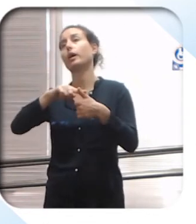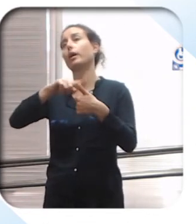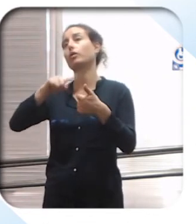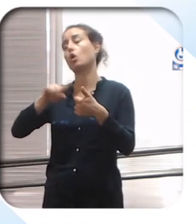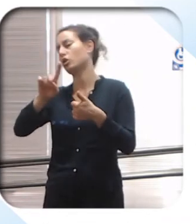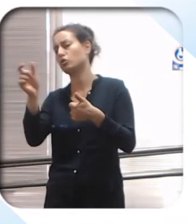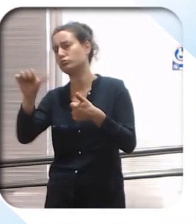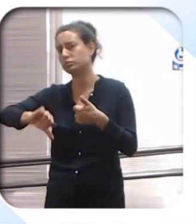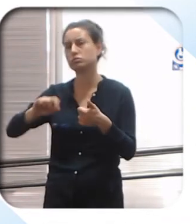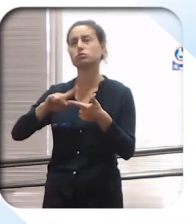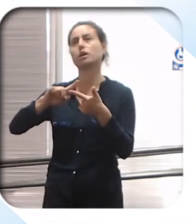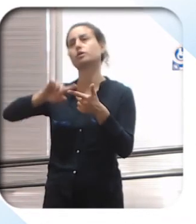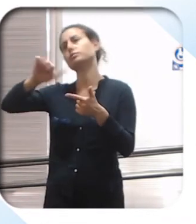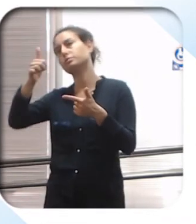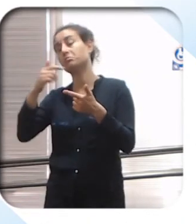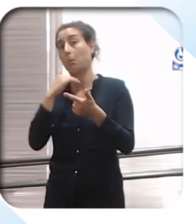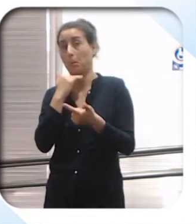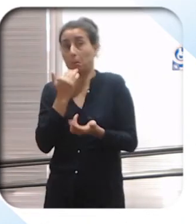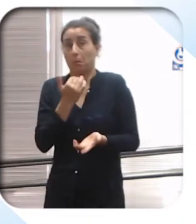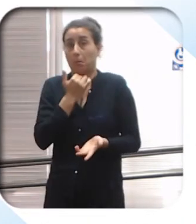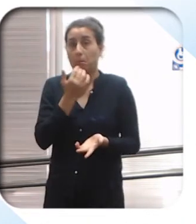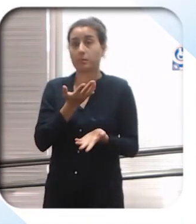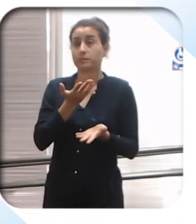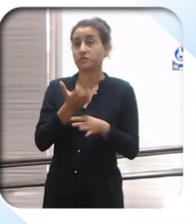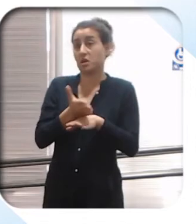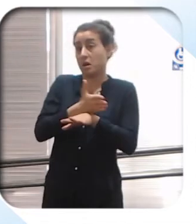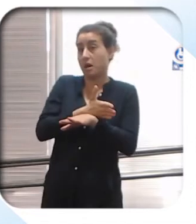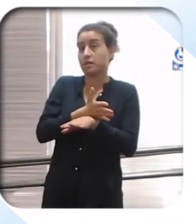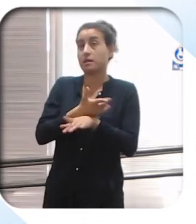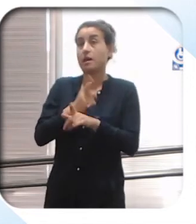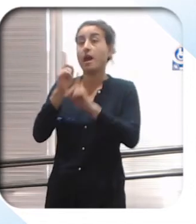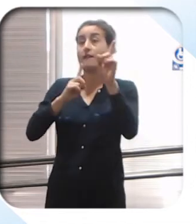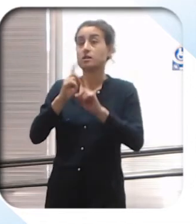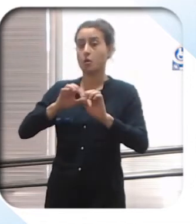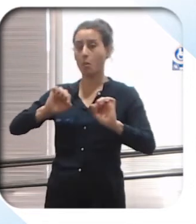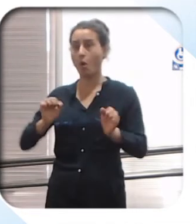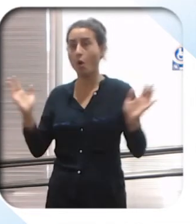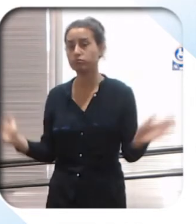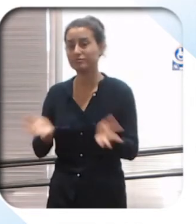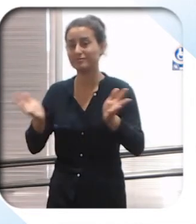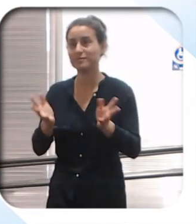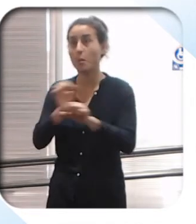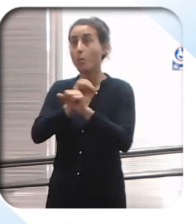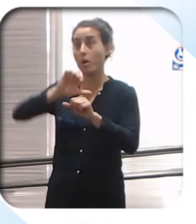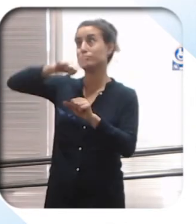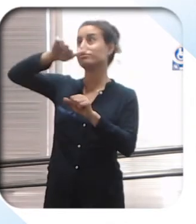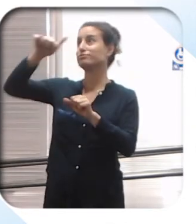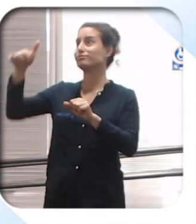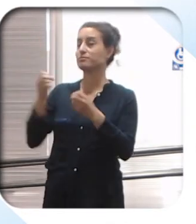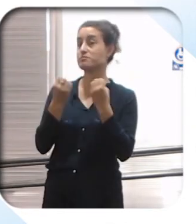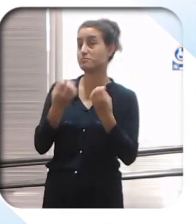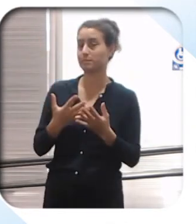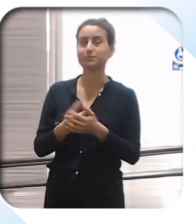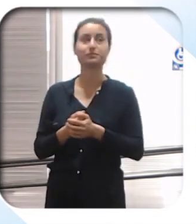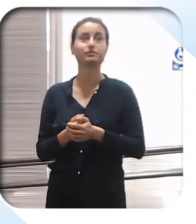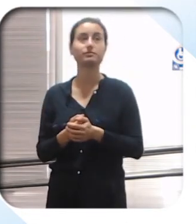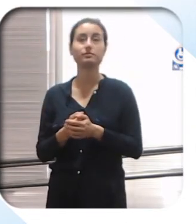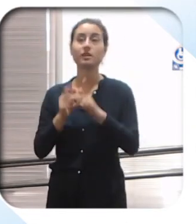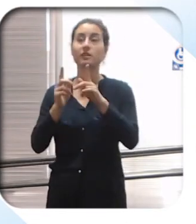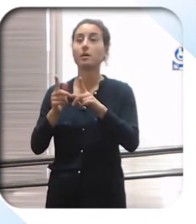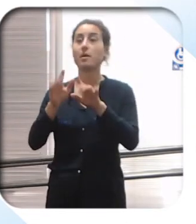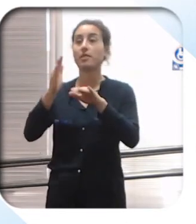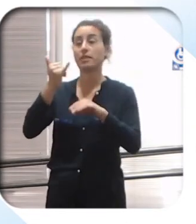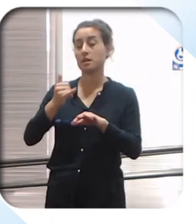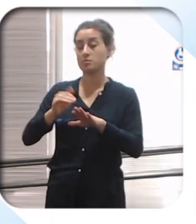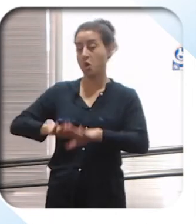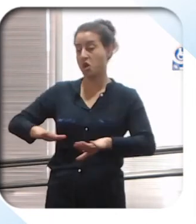no va a lograr esto. No lo sé, porque a veces si está muy bien estimulado puede lograr mucho más. Como también tenemos